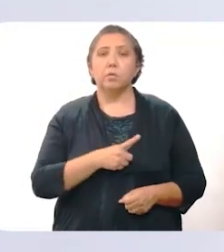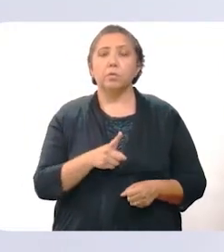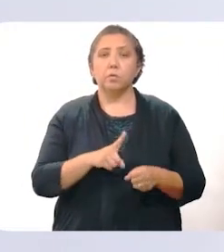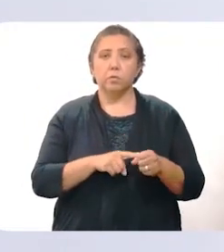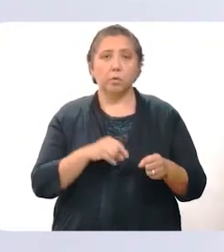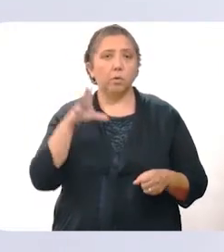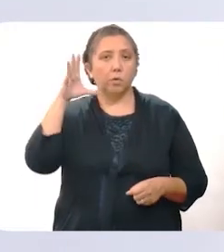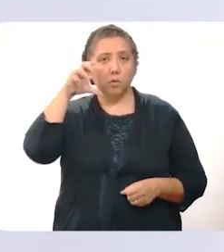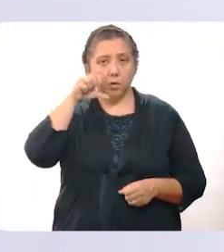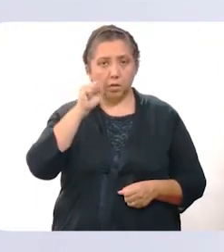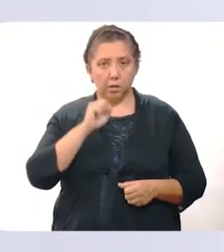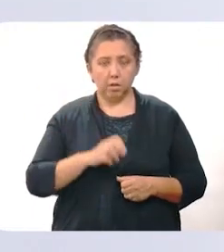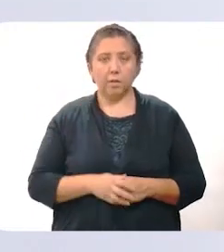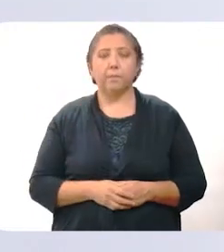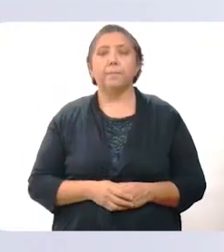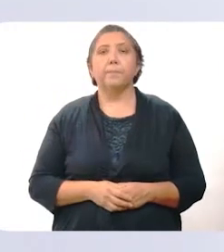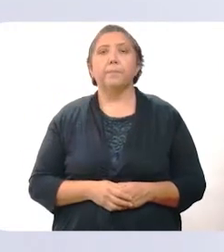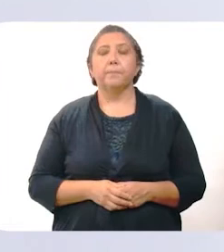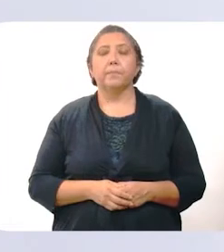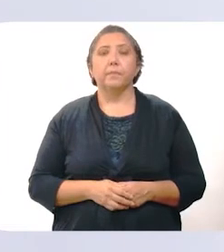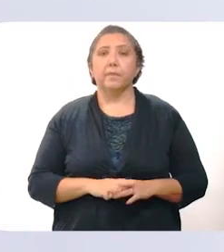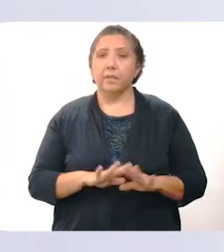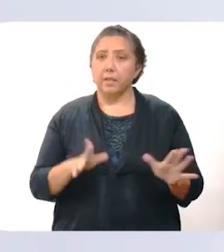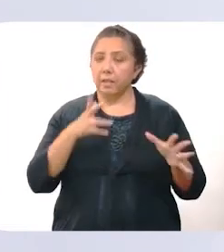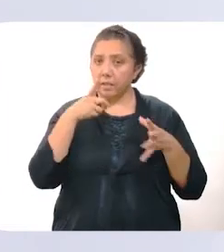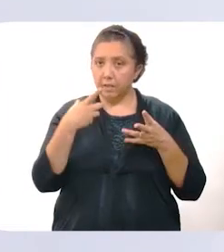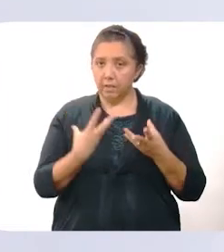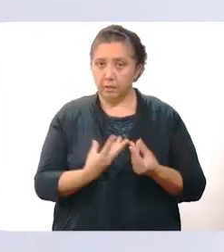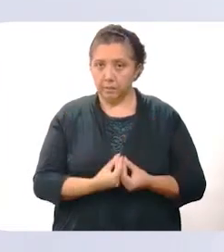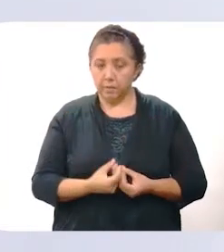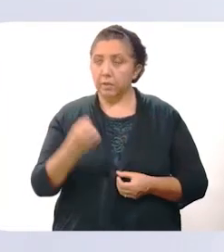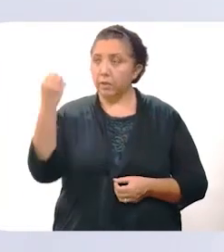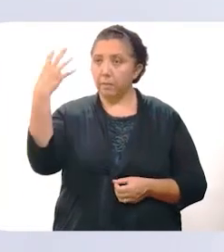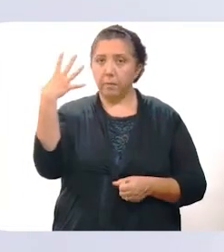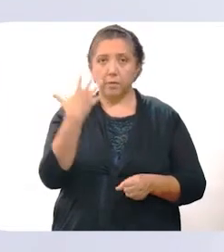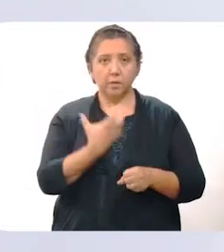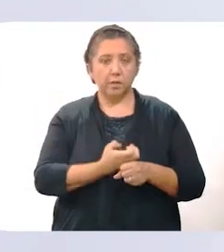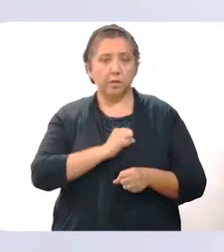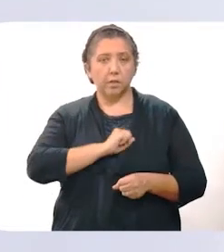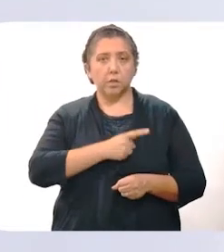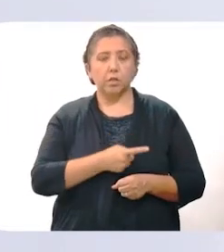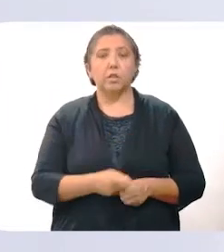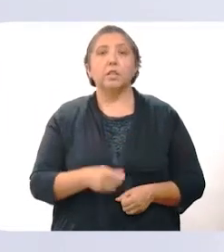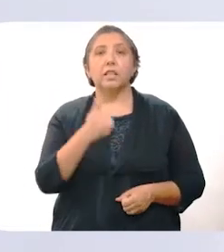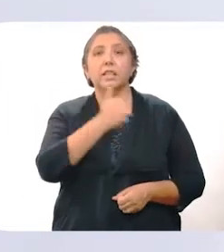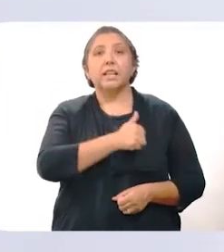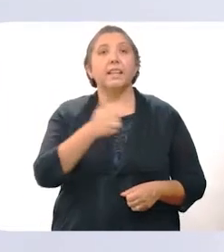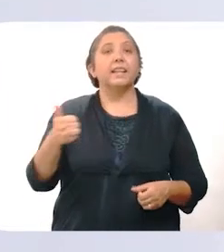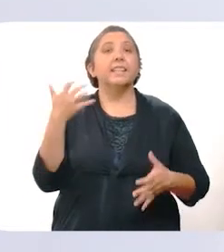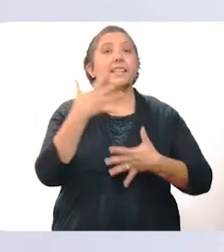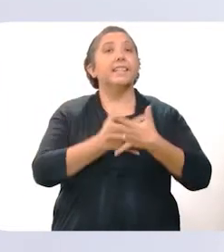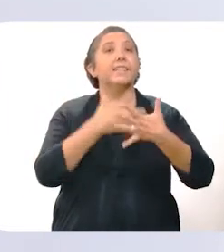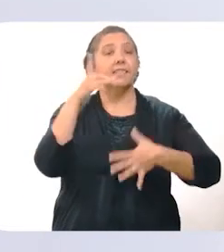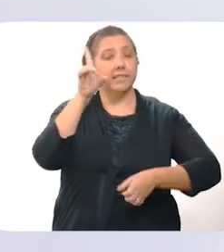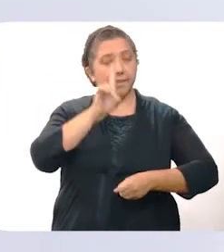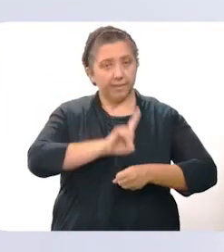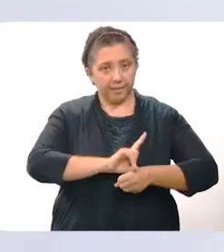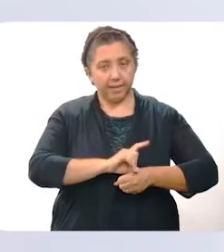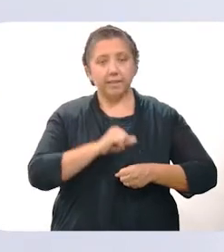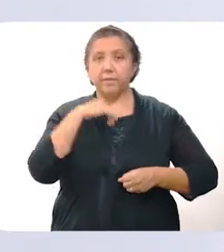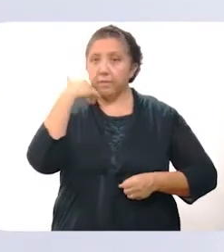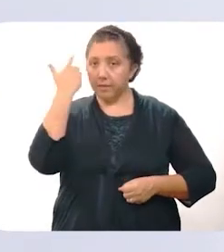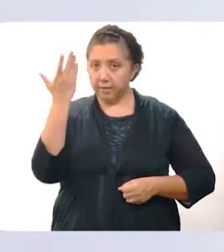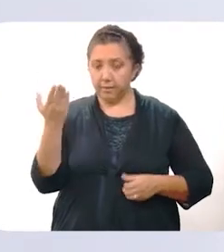salud marcan color naranja. Como hemos informado, el semáforo estatal de salud se va a dar a conocer cada 15 días con